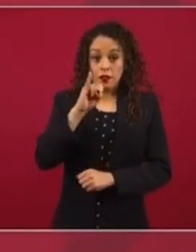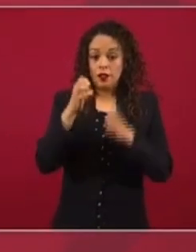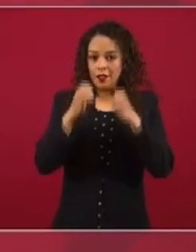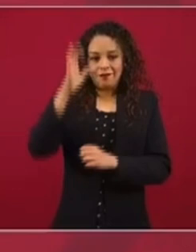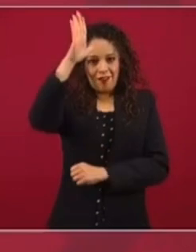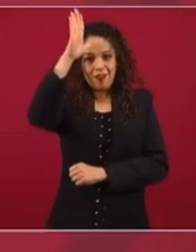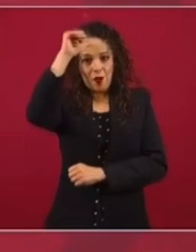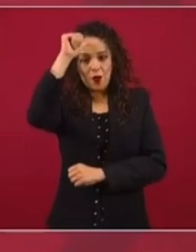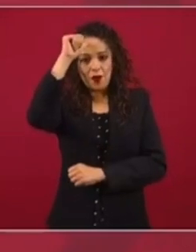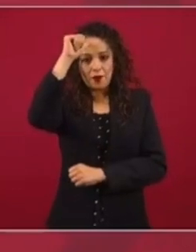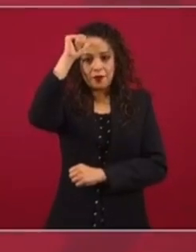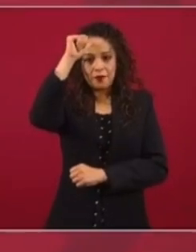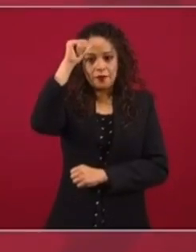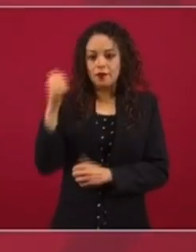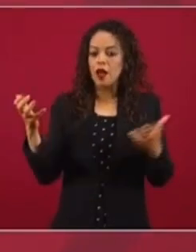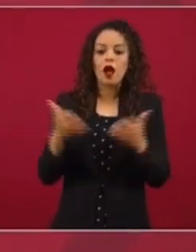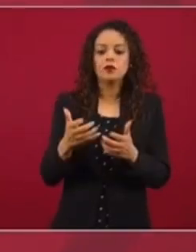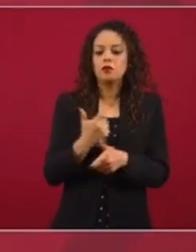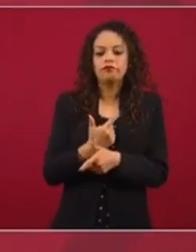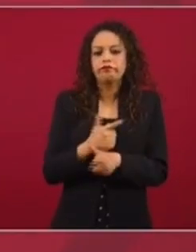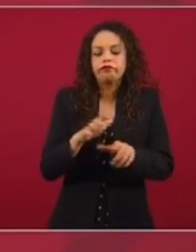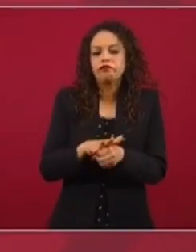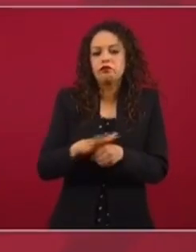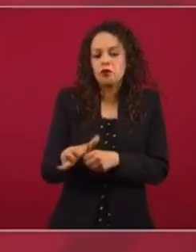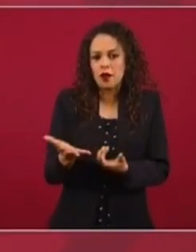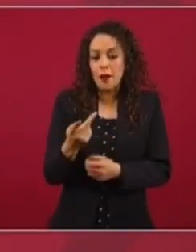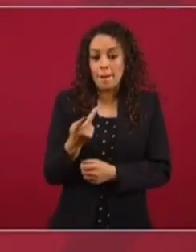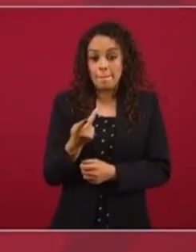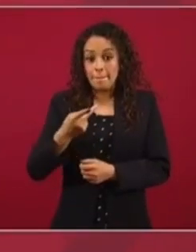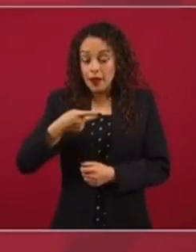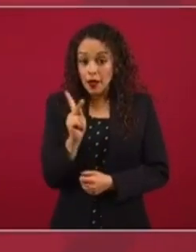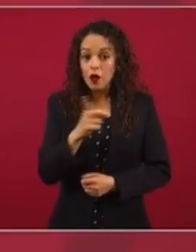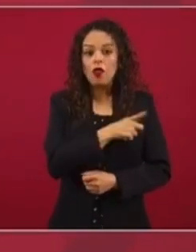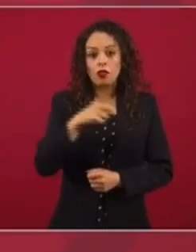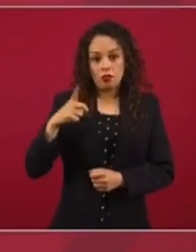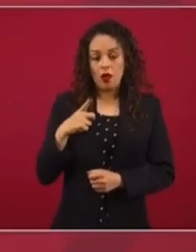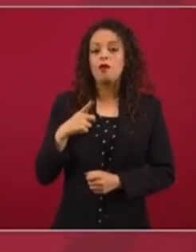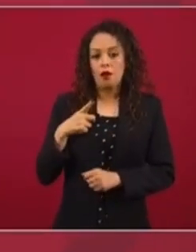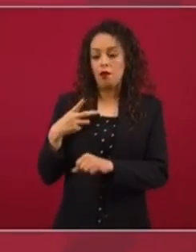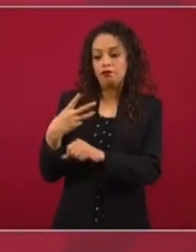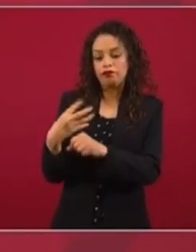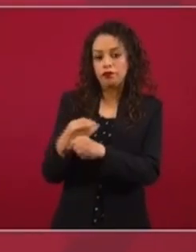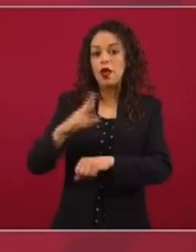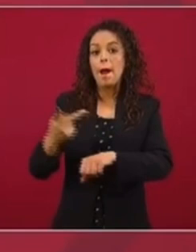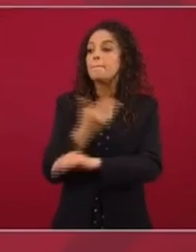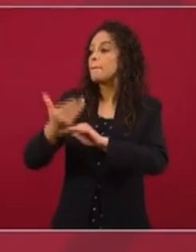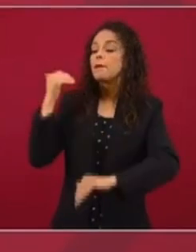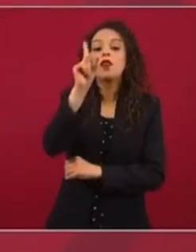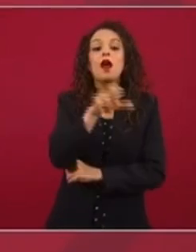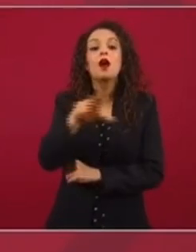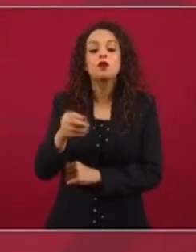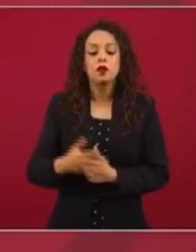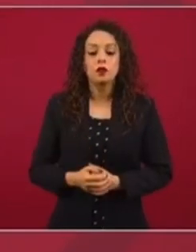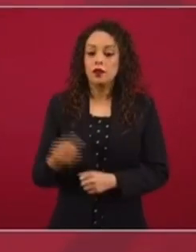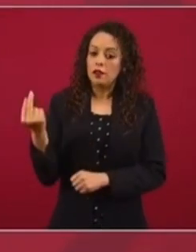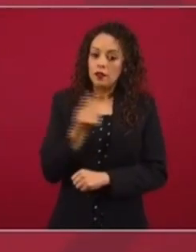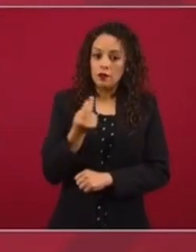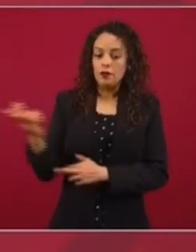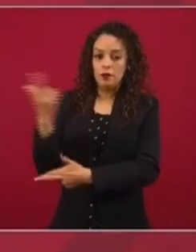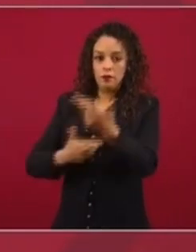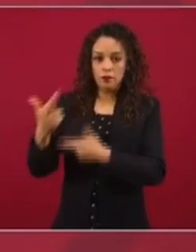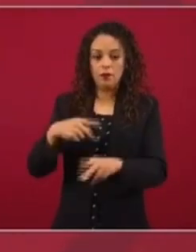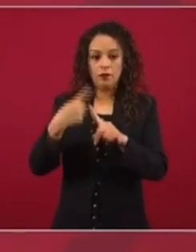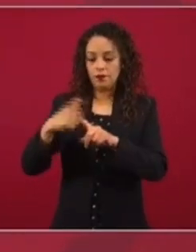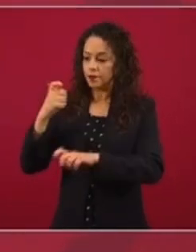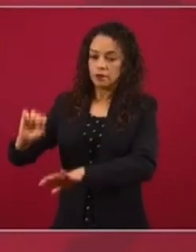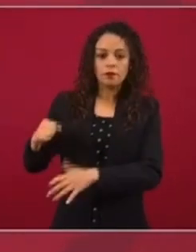en que se llevara a cabo cualquier operación, siempre y cuando se reparara el daño, se reintegrara, se regresara,